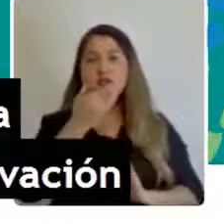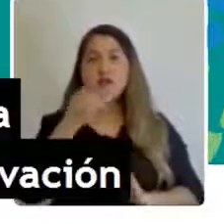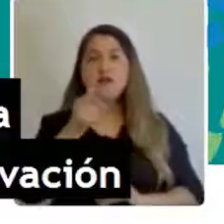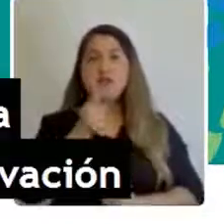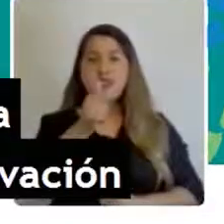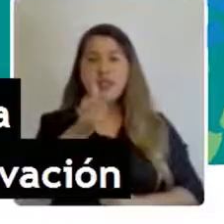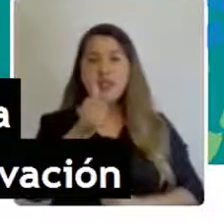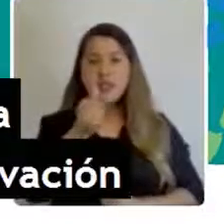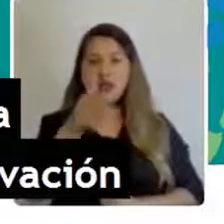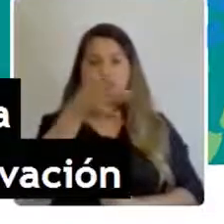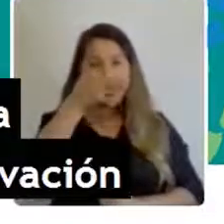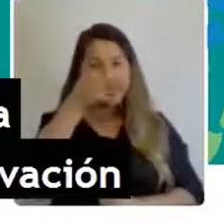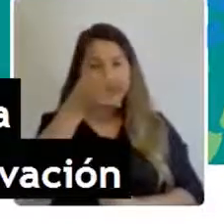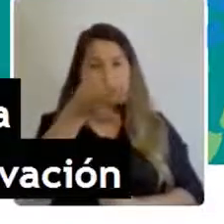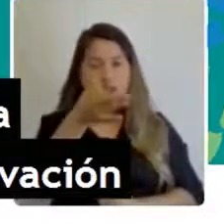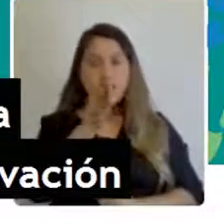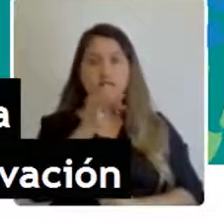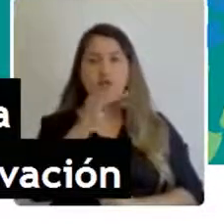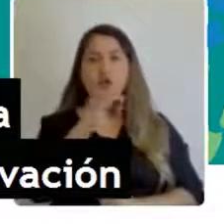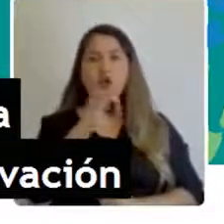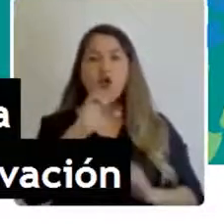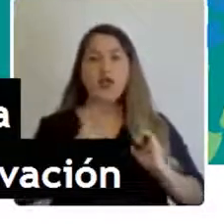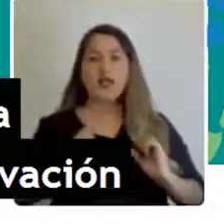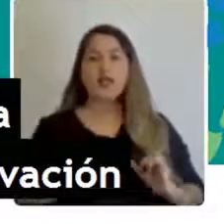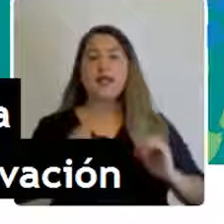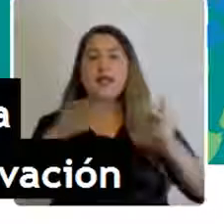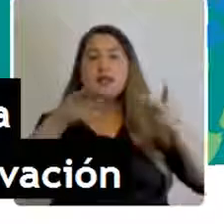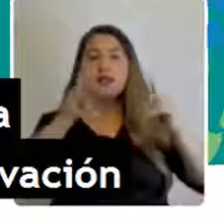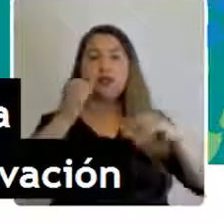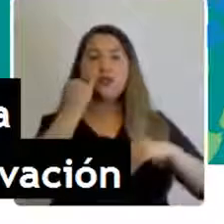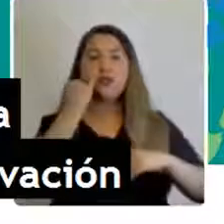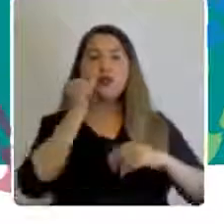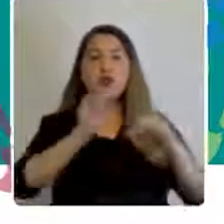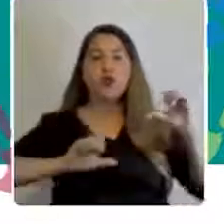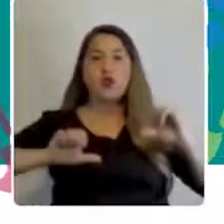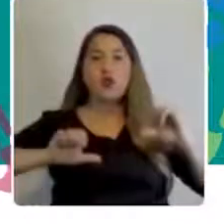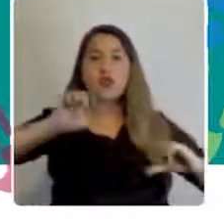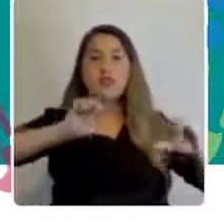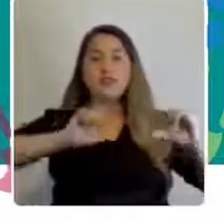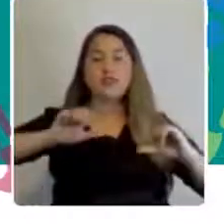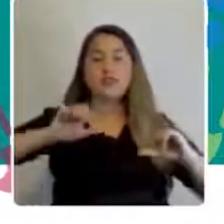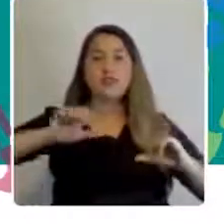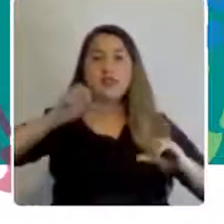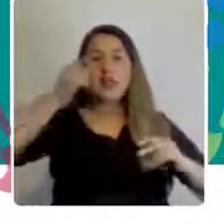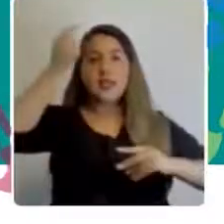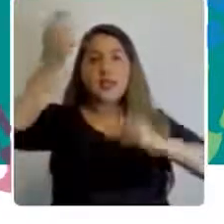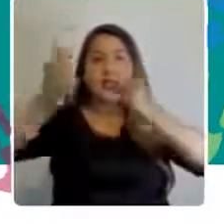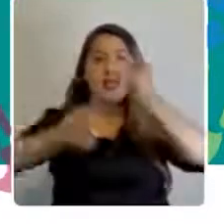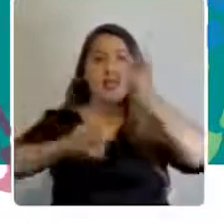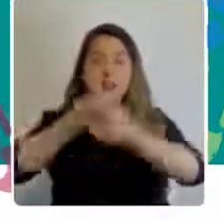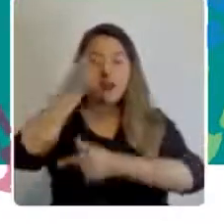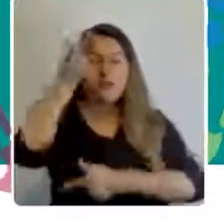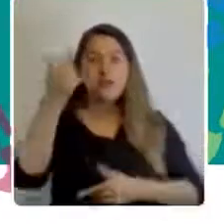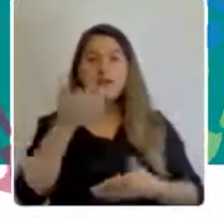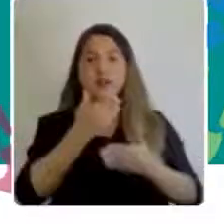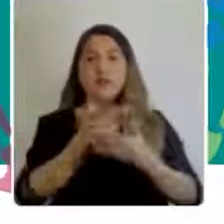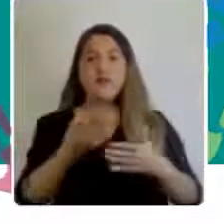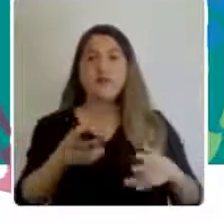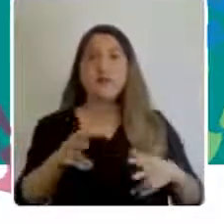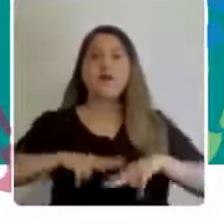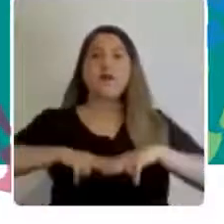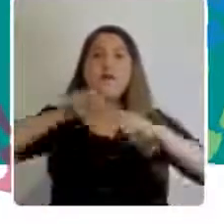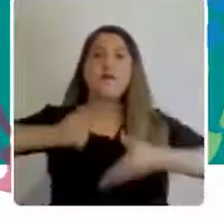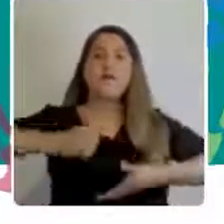del Observatorio de Bioética y Derecho del Instituto de Ciencias e Innovación, junto con Ronnie Lenz, exdirector del Fondo Nacional de